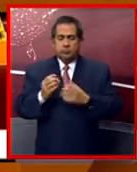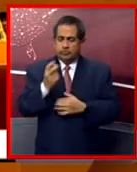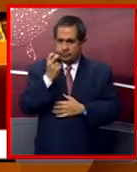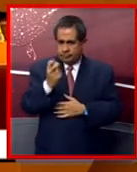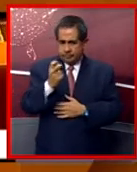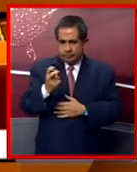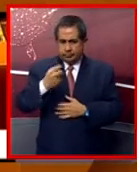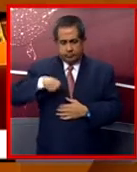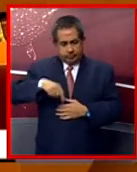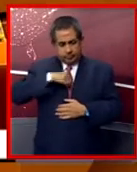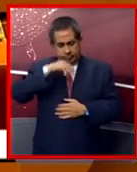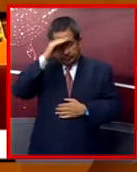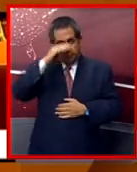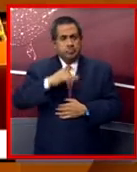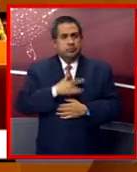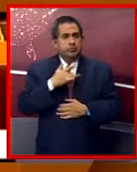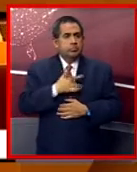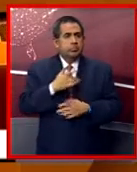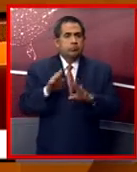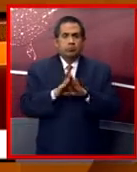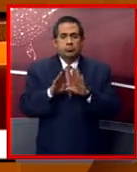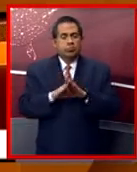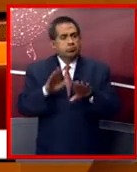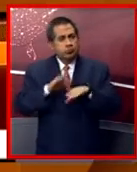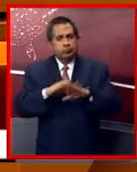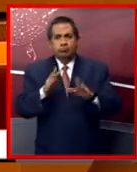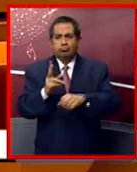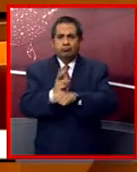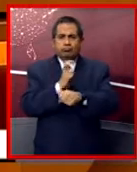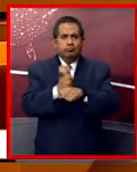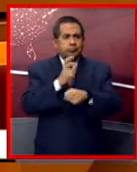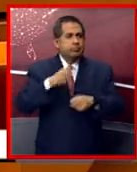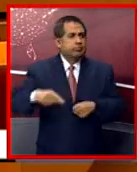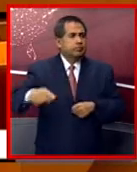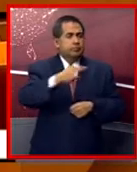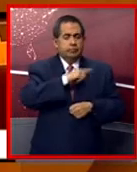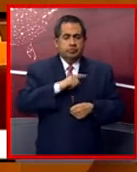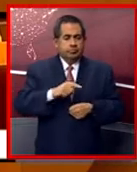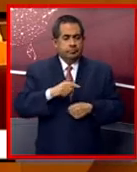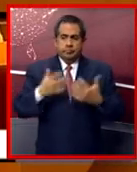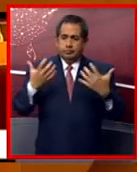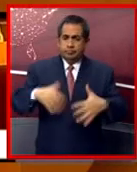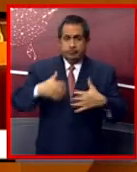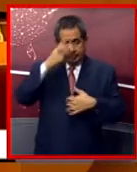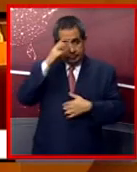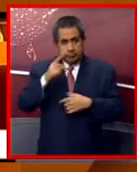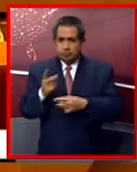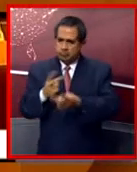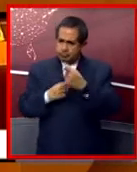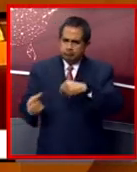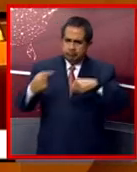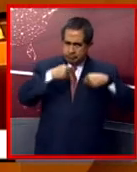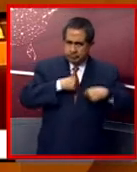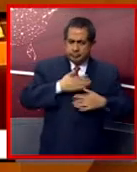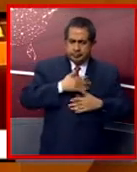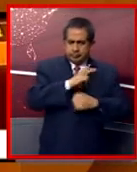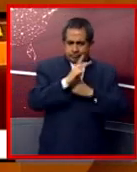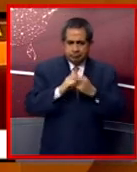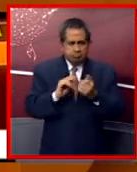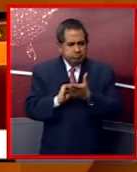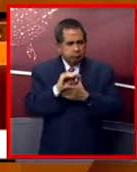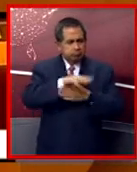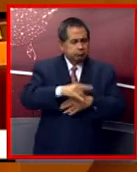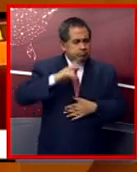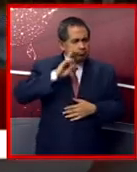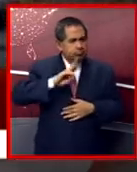tanto, expreso una abierta invitación para las compañías mexicanas para que vengan a Namibia y puedan explorar